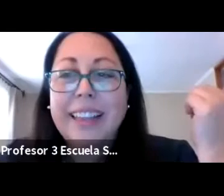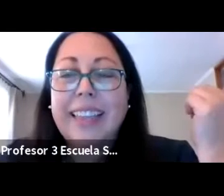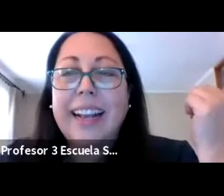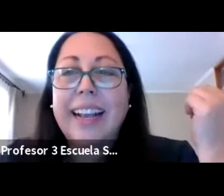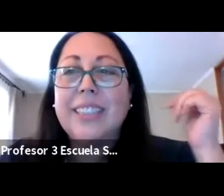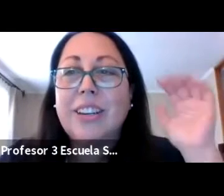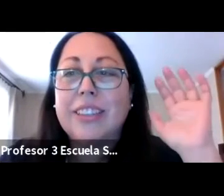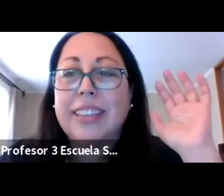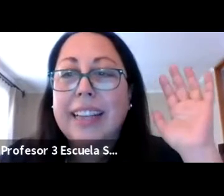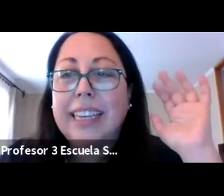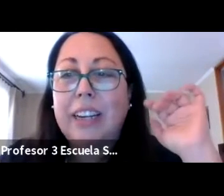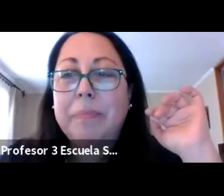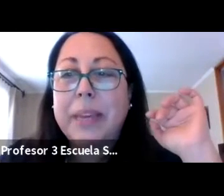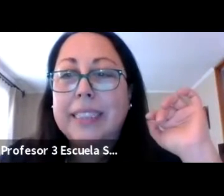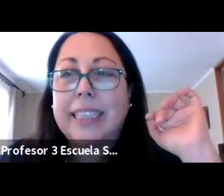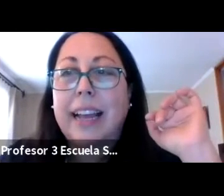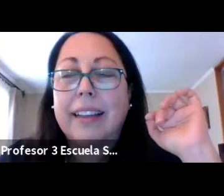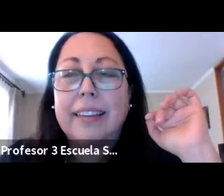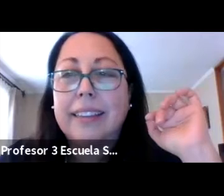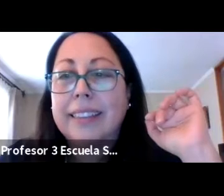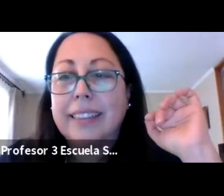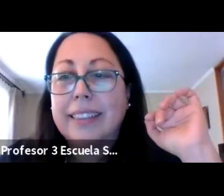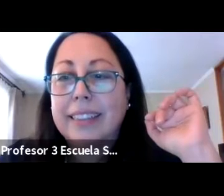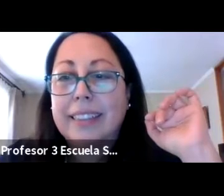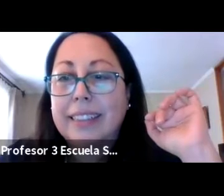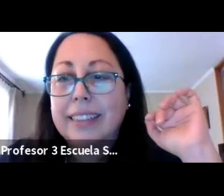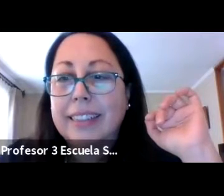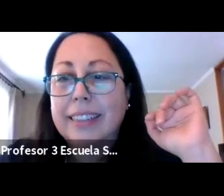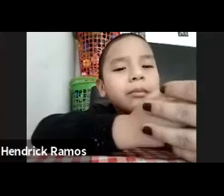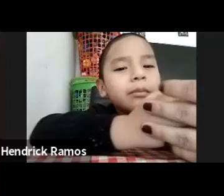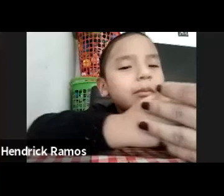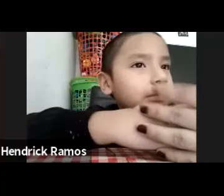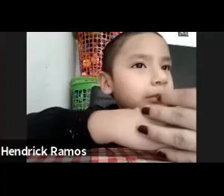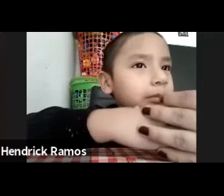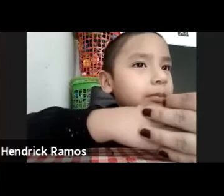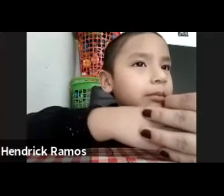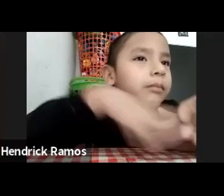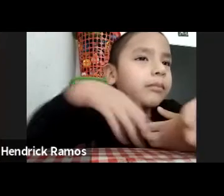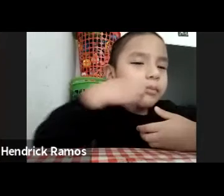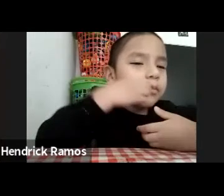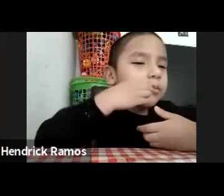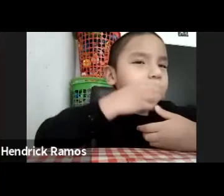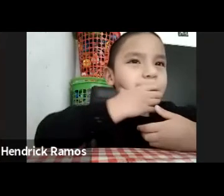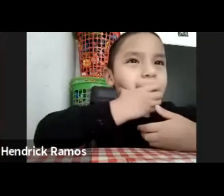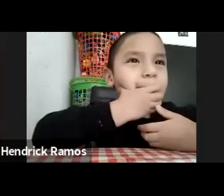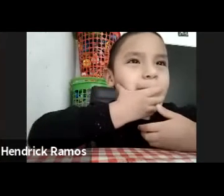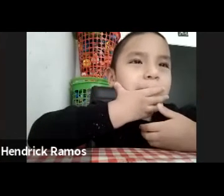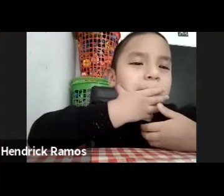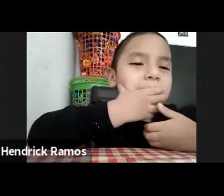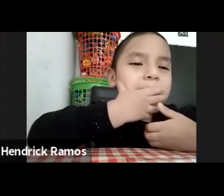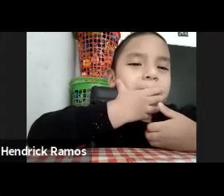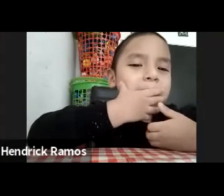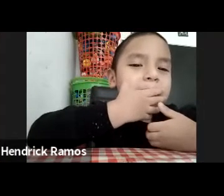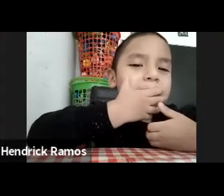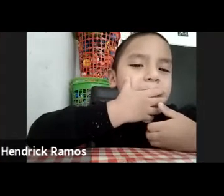Vamos, acuérdate de la canción, tranquilo, piensa. De acuerdo, después del miércoles, ¿qué sigue, mi amor?